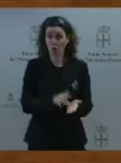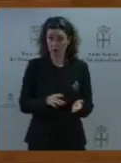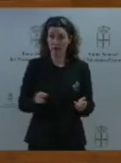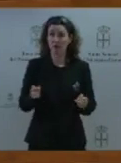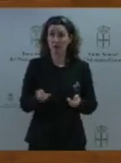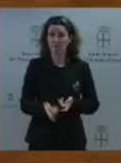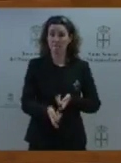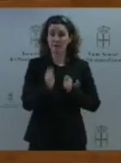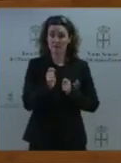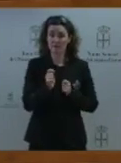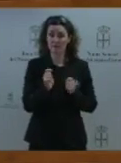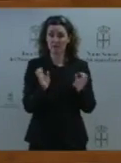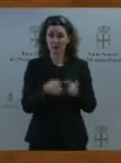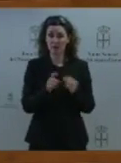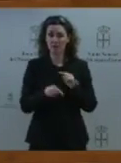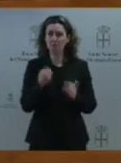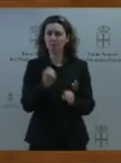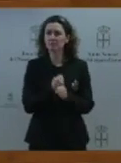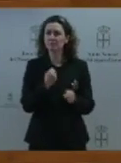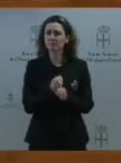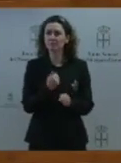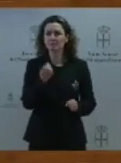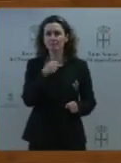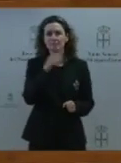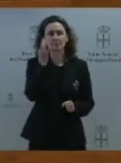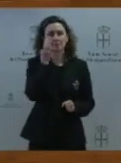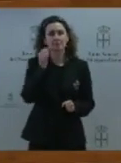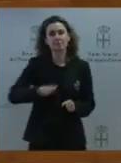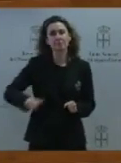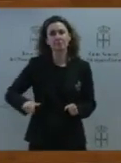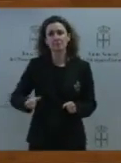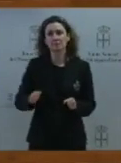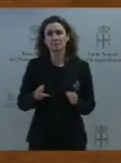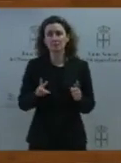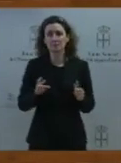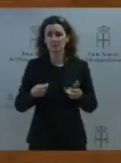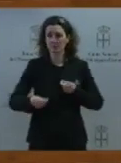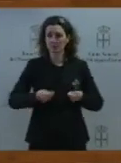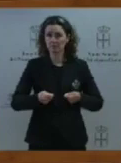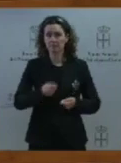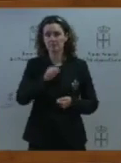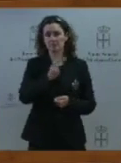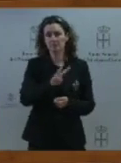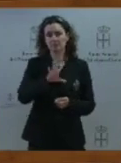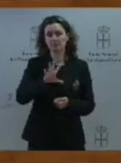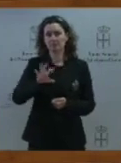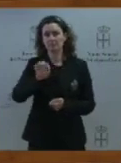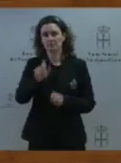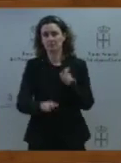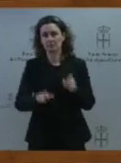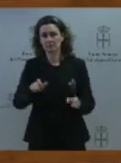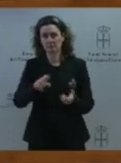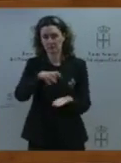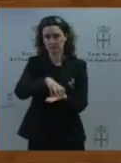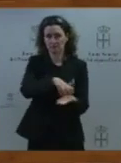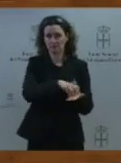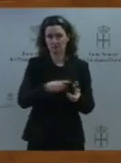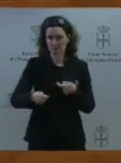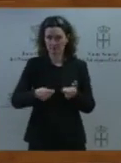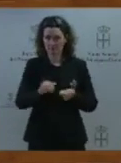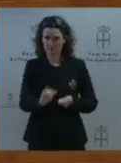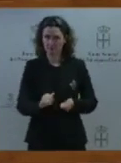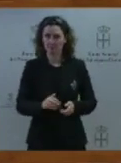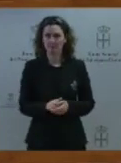y las trabajadoras de las pescaderías alrededor de 350 pescaderías hay en asturies la gran mayoría